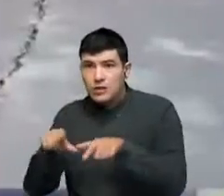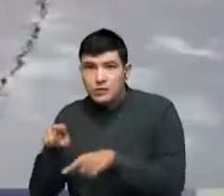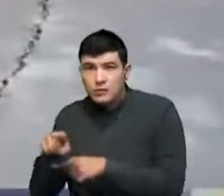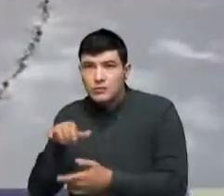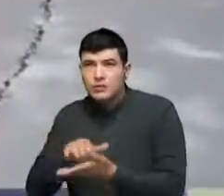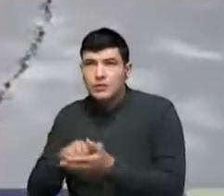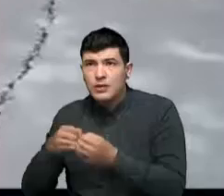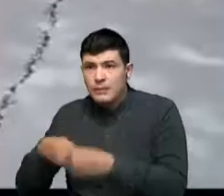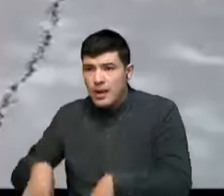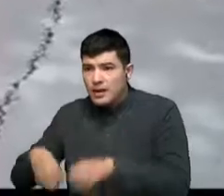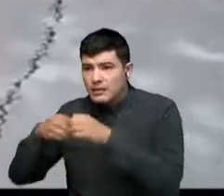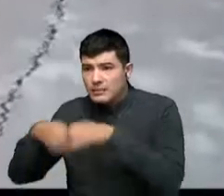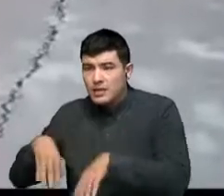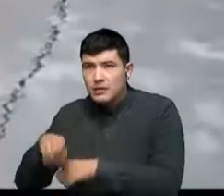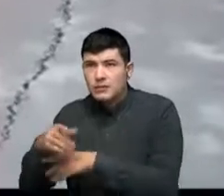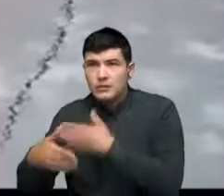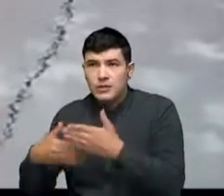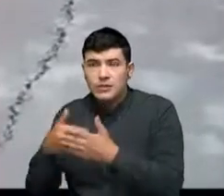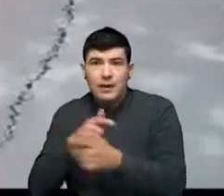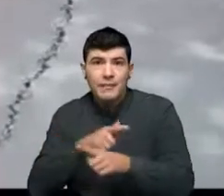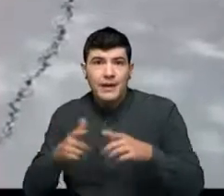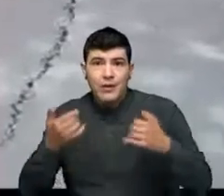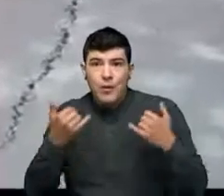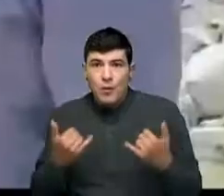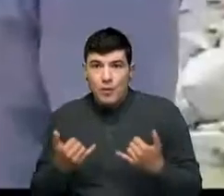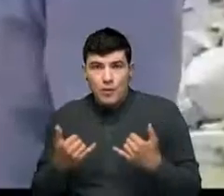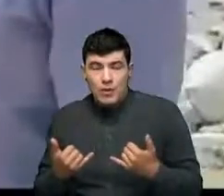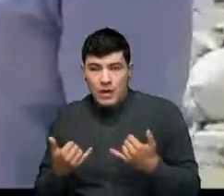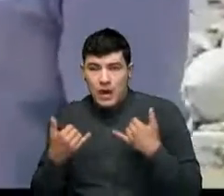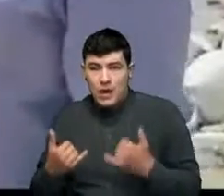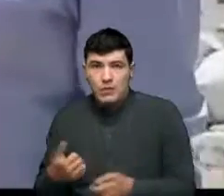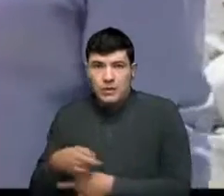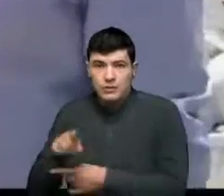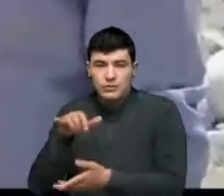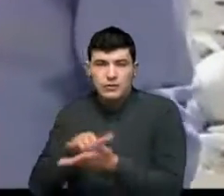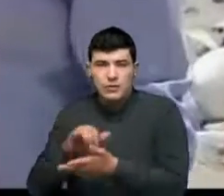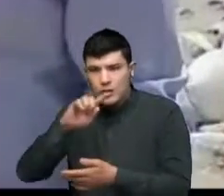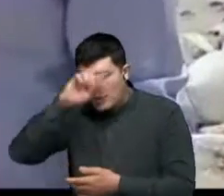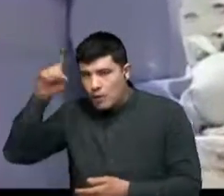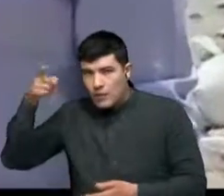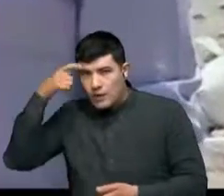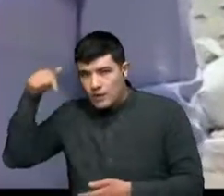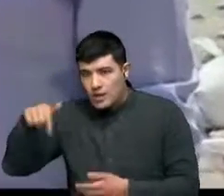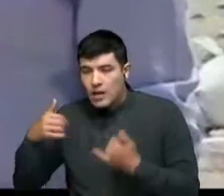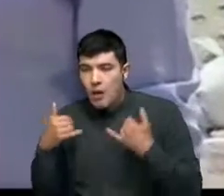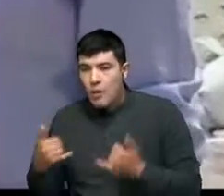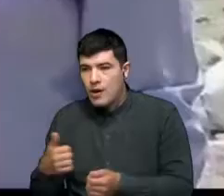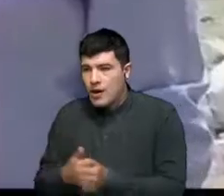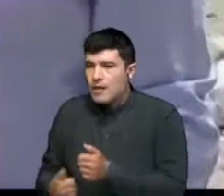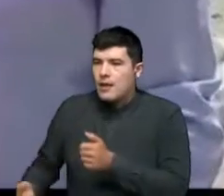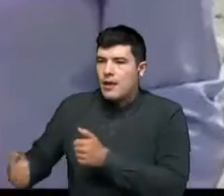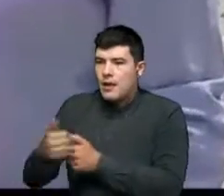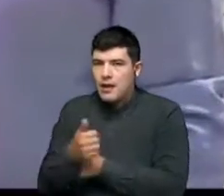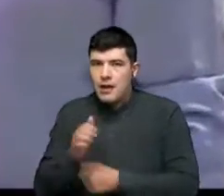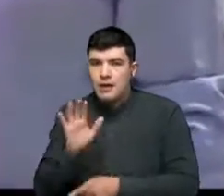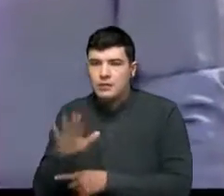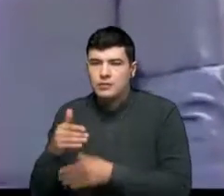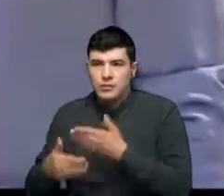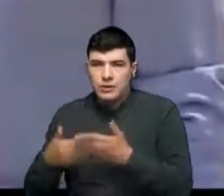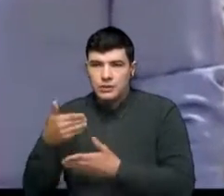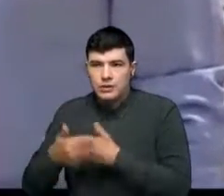venido perdiendo la banca hoy y actualmente la gobernación adelanta un proceso de licitación